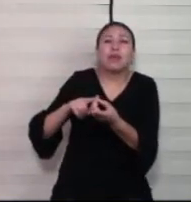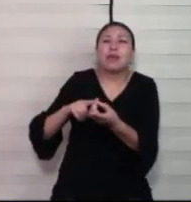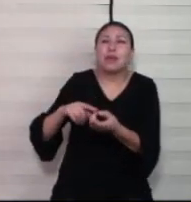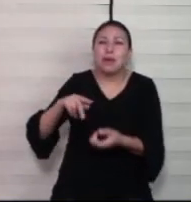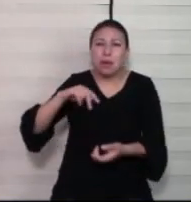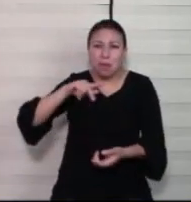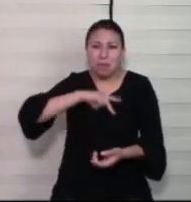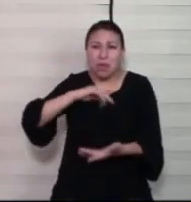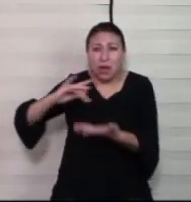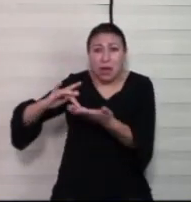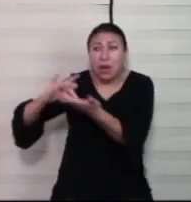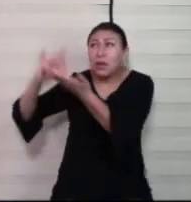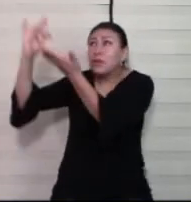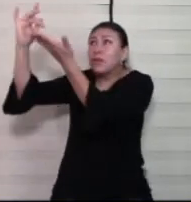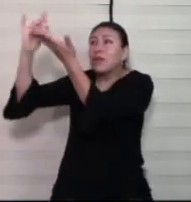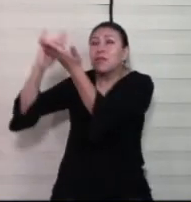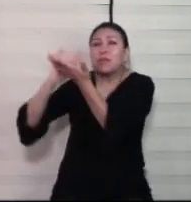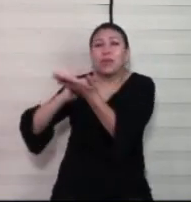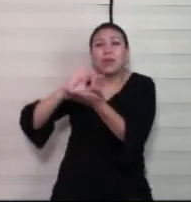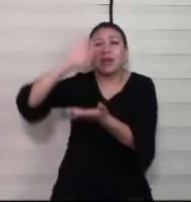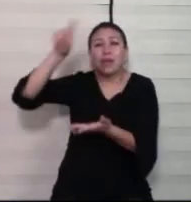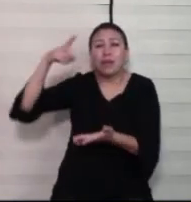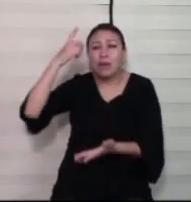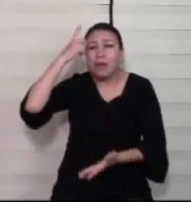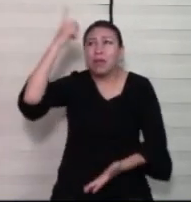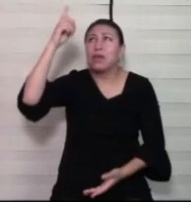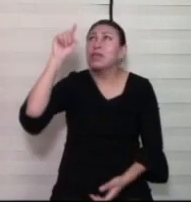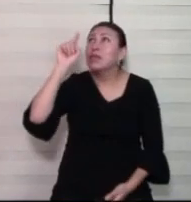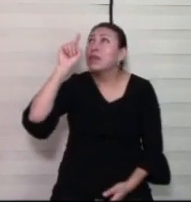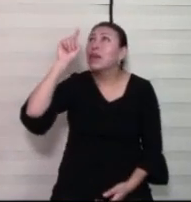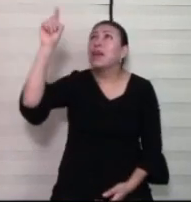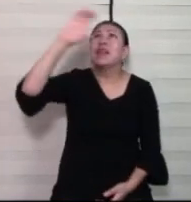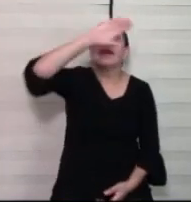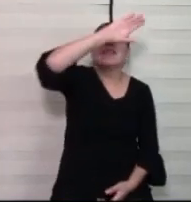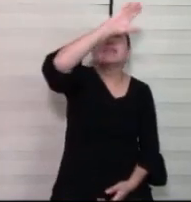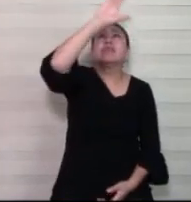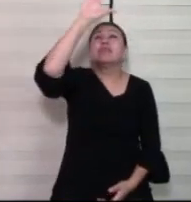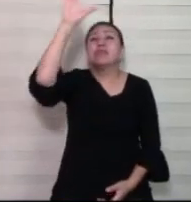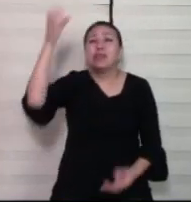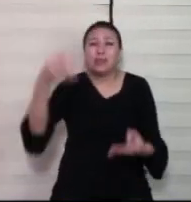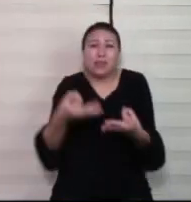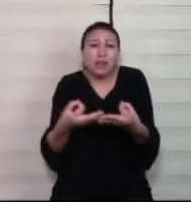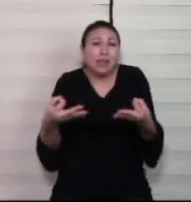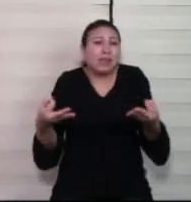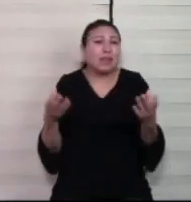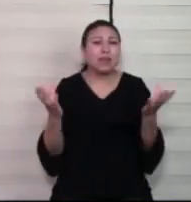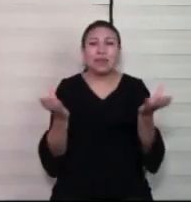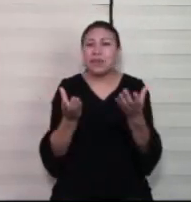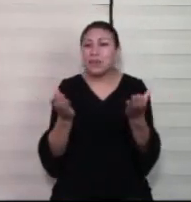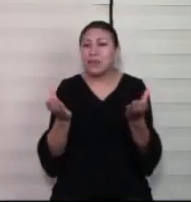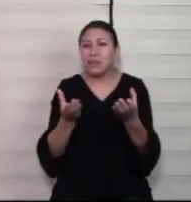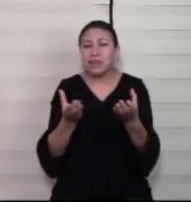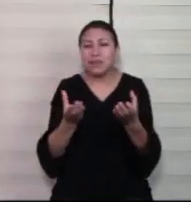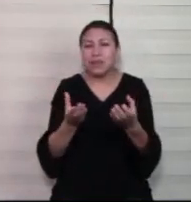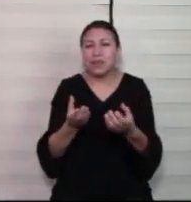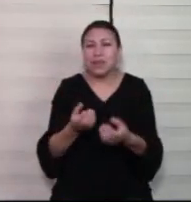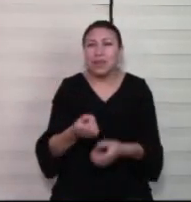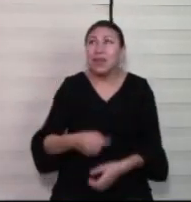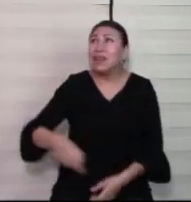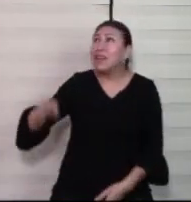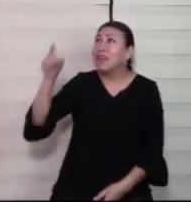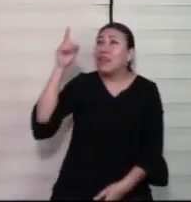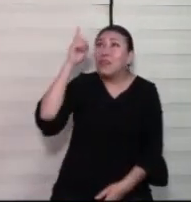viene del Señor, de Jehová, que hizo los cielos y la tierra. Ahí está un